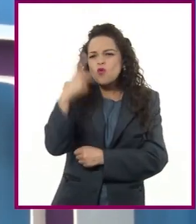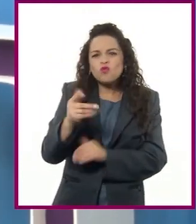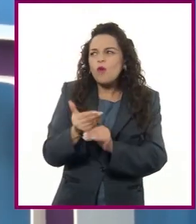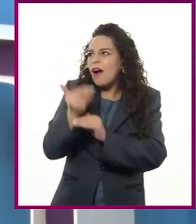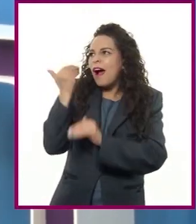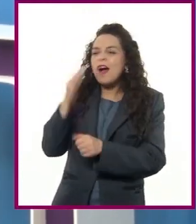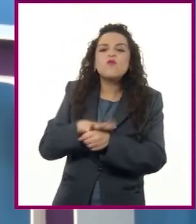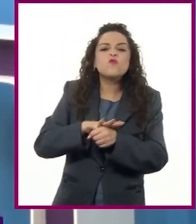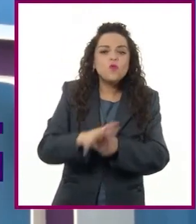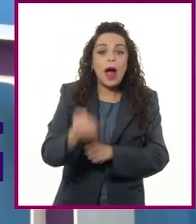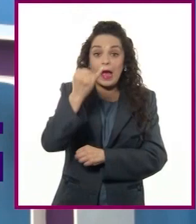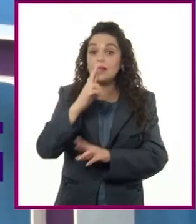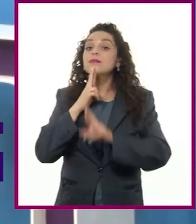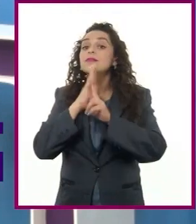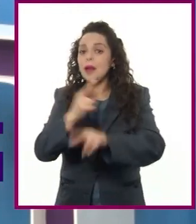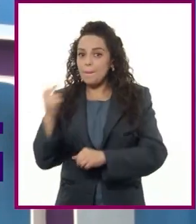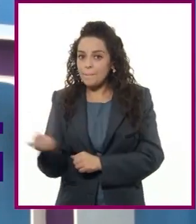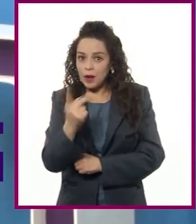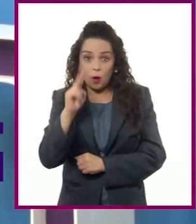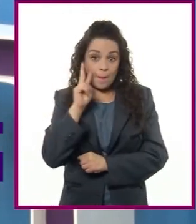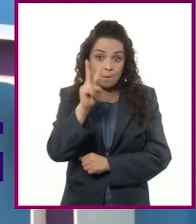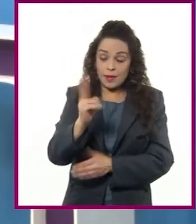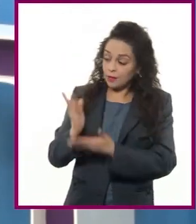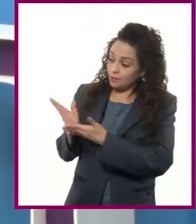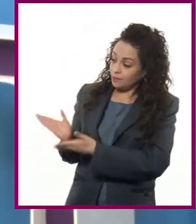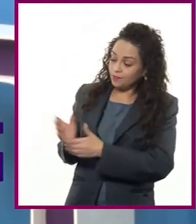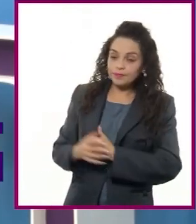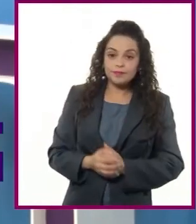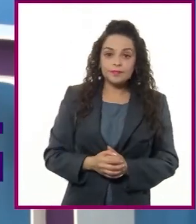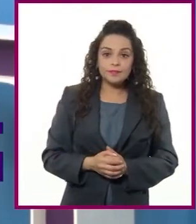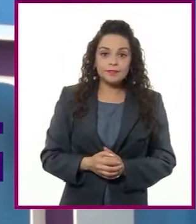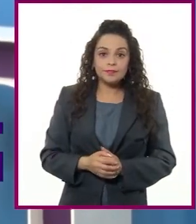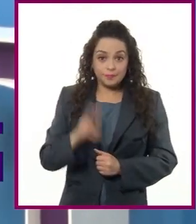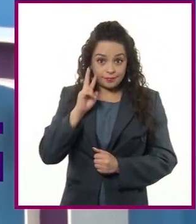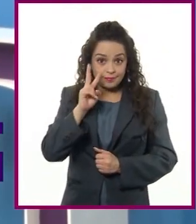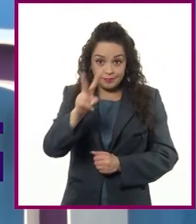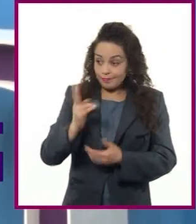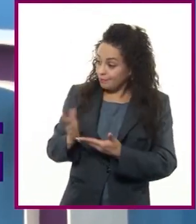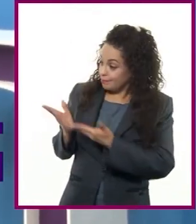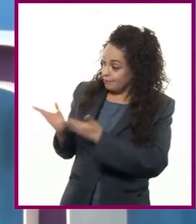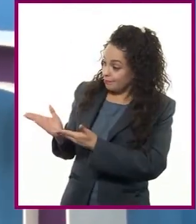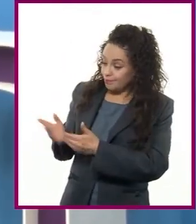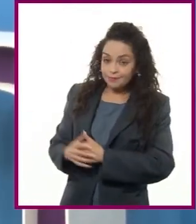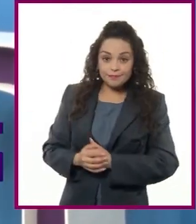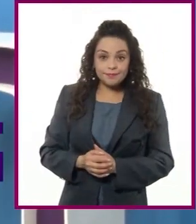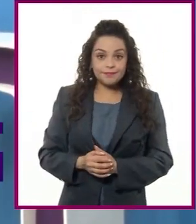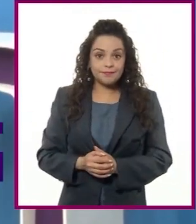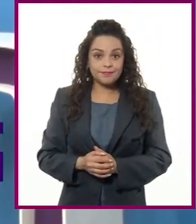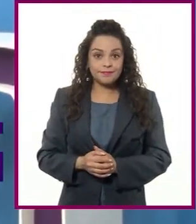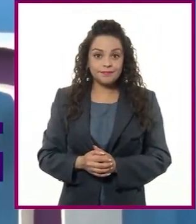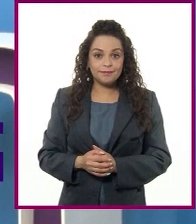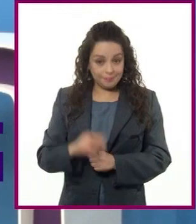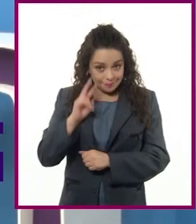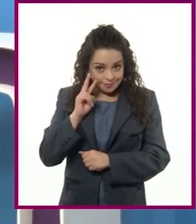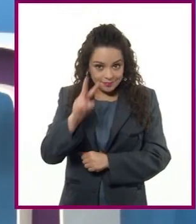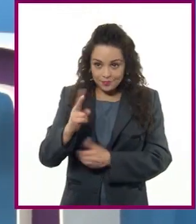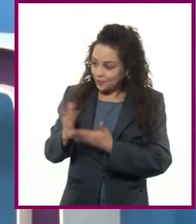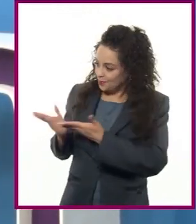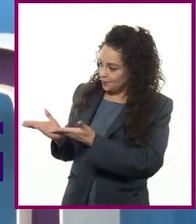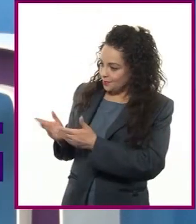siguiente. ¿Cuál fue el conflicto? ¿Quiénes son los involucrados? ¿Cómo